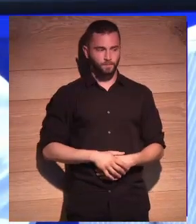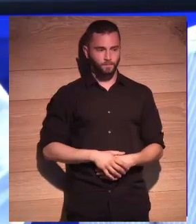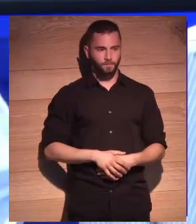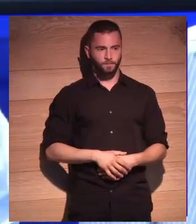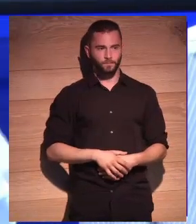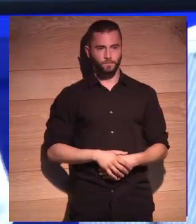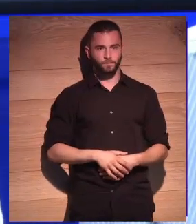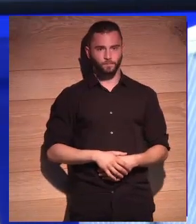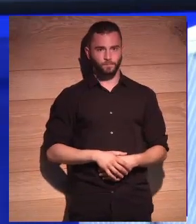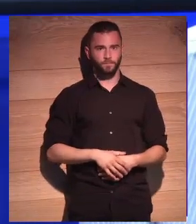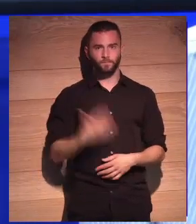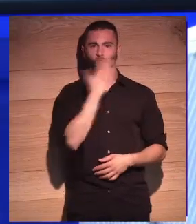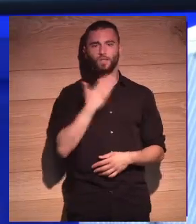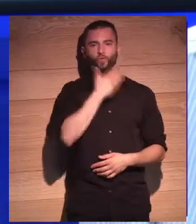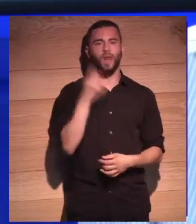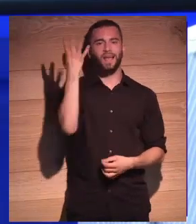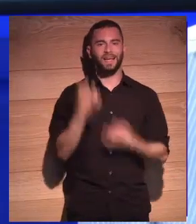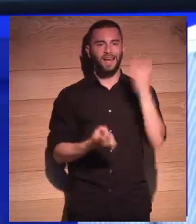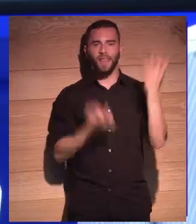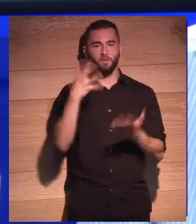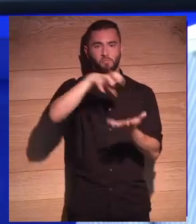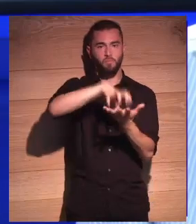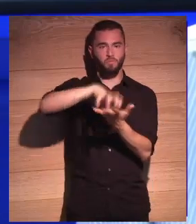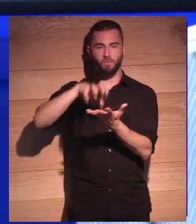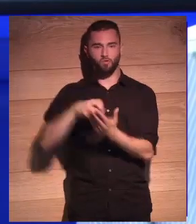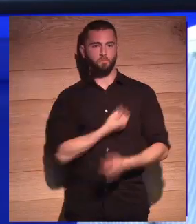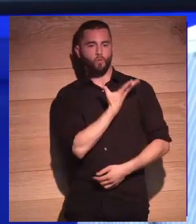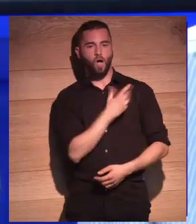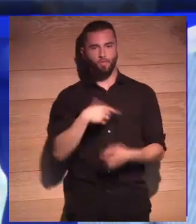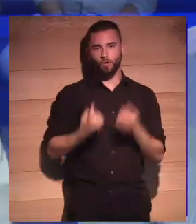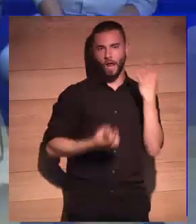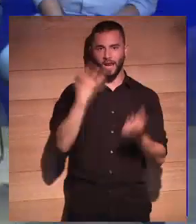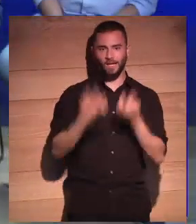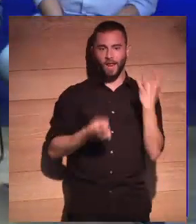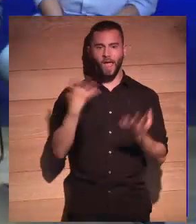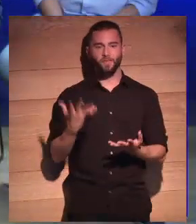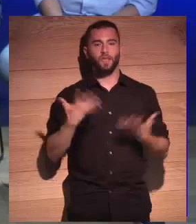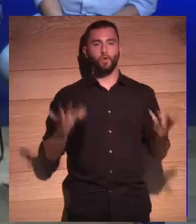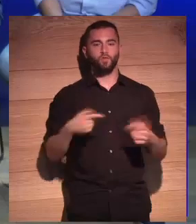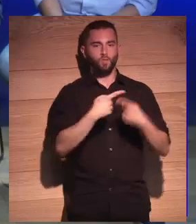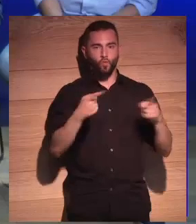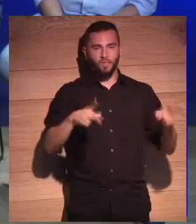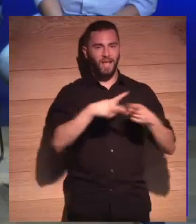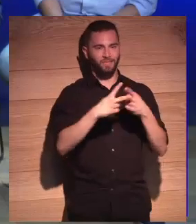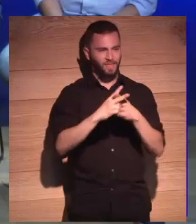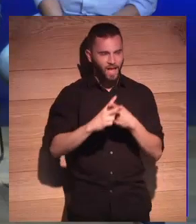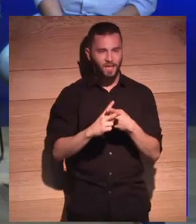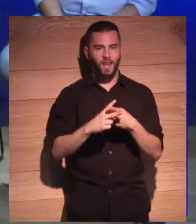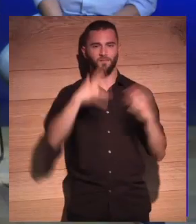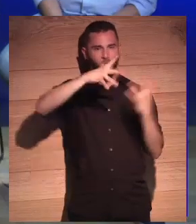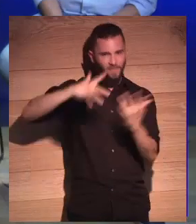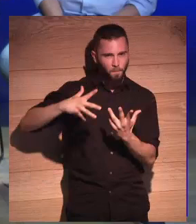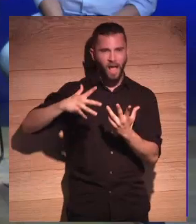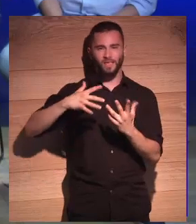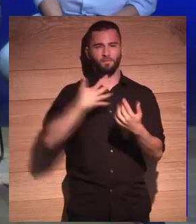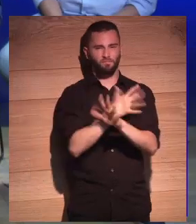más volverlos, es una escuela creativa, es un centro vocacional, creativo, con lo cual hay música, hay talleres, hay matemáticas,